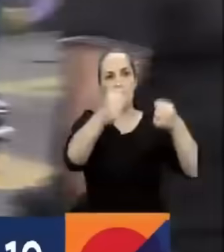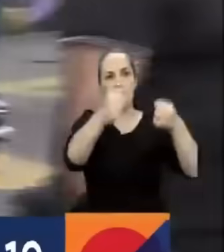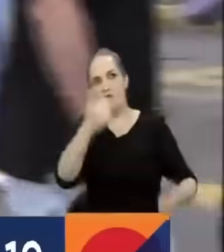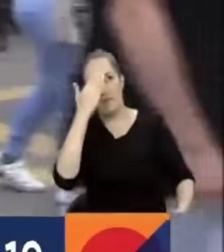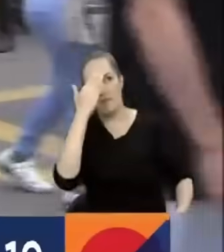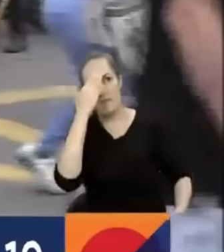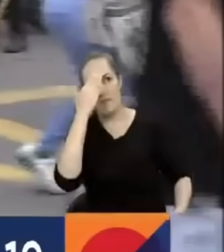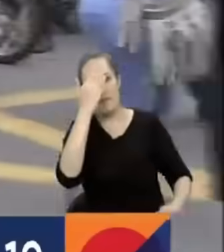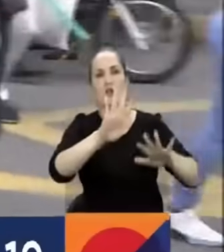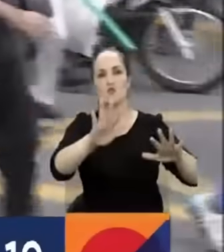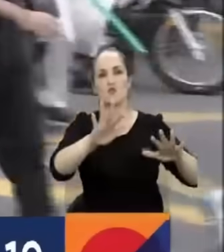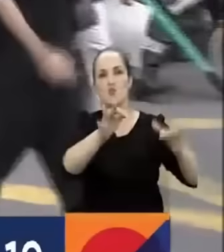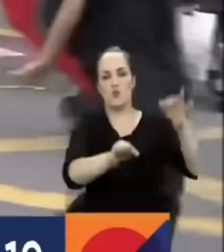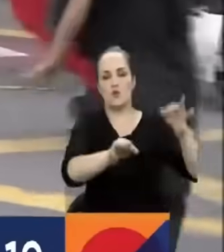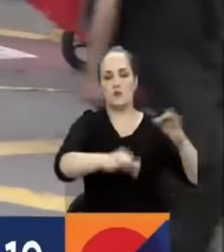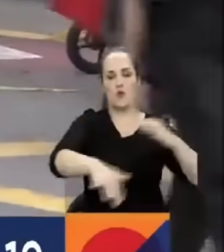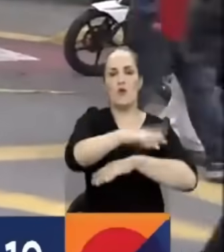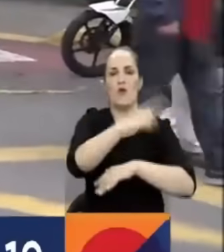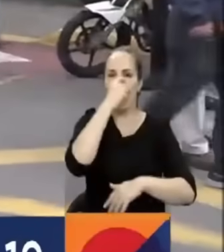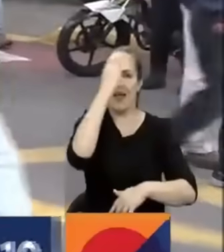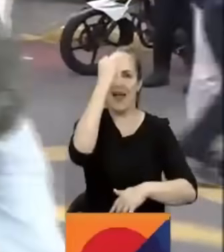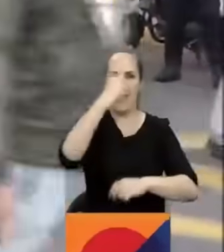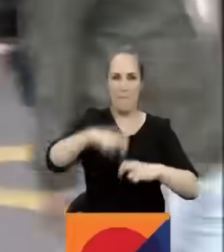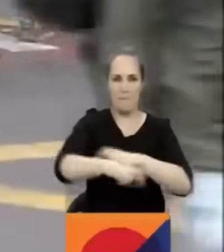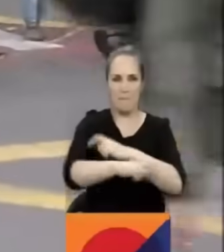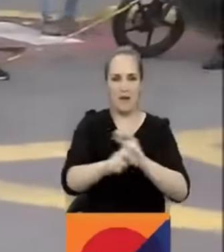en la Plaza Cívica Luis Carlos Galán Sarmiento.